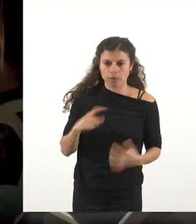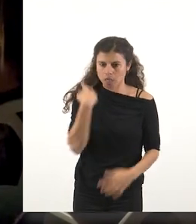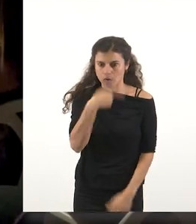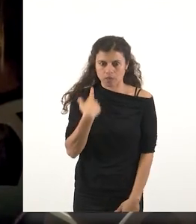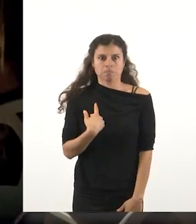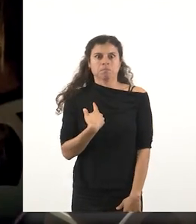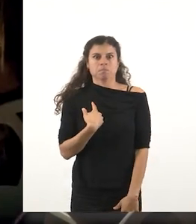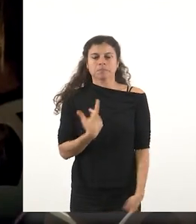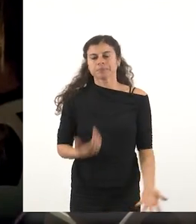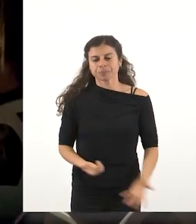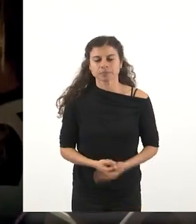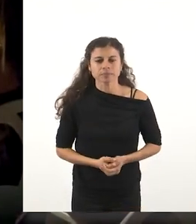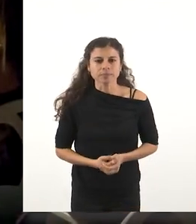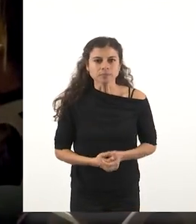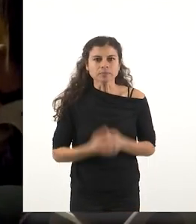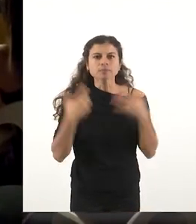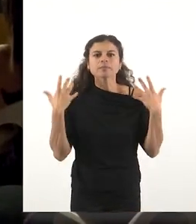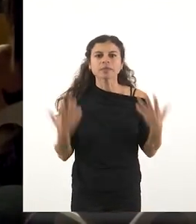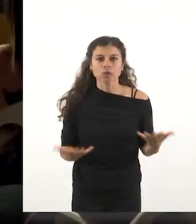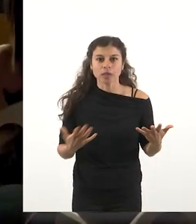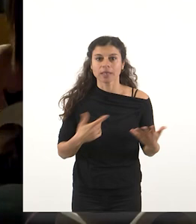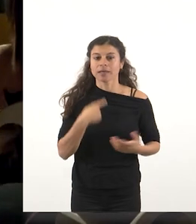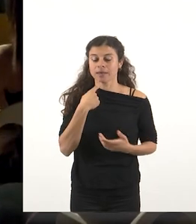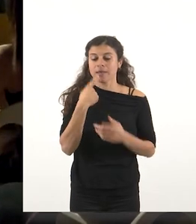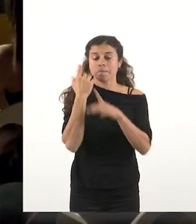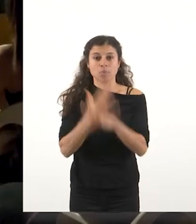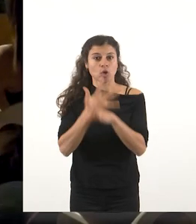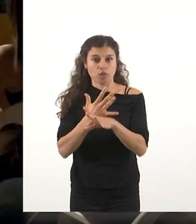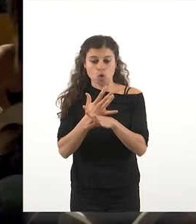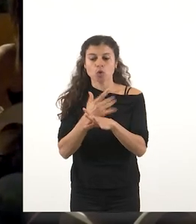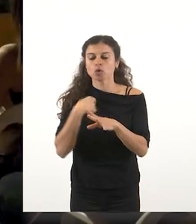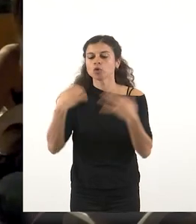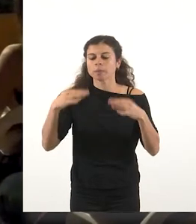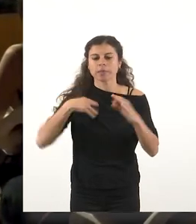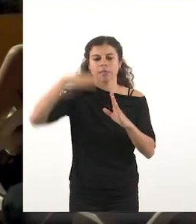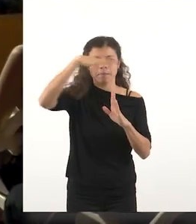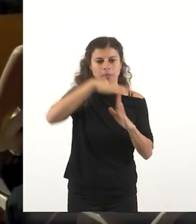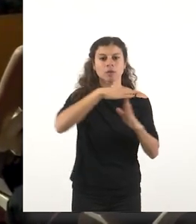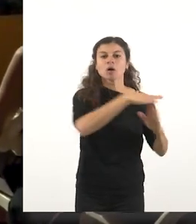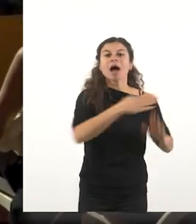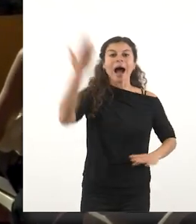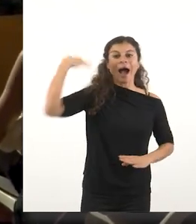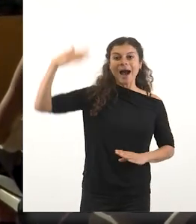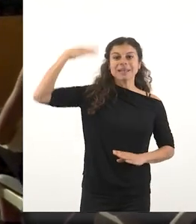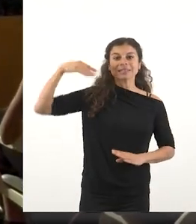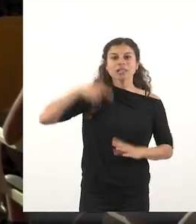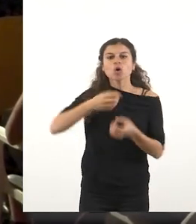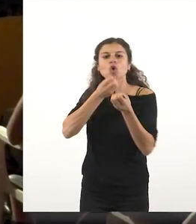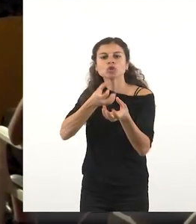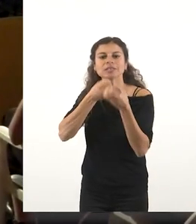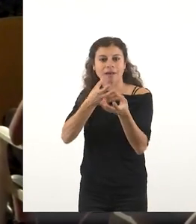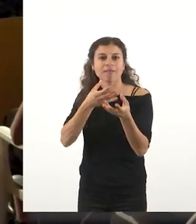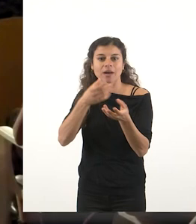O sea, ante la que venía yo, total. Cuando digo violación, yo antes de esta escena, yo contaba cómo mi novio me violó, y yo ahora lo